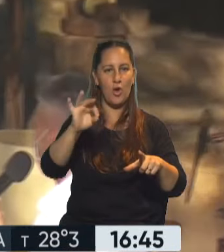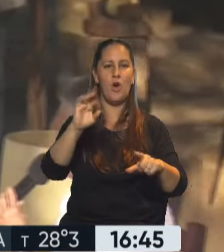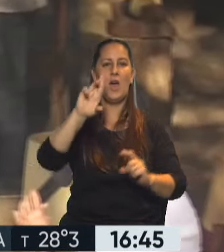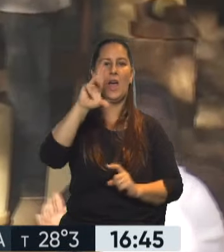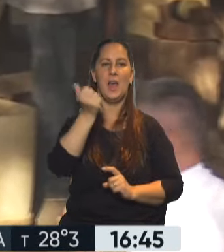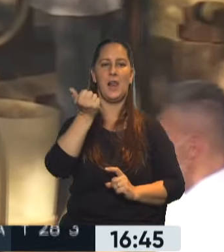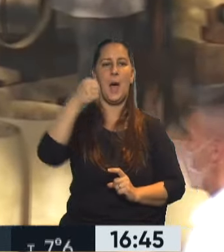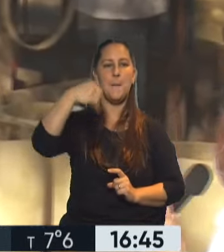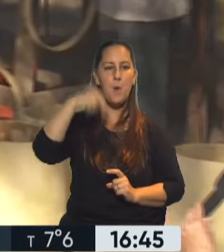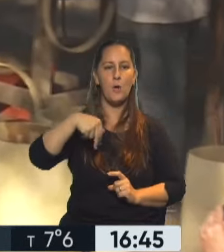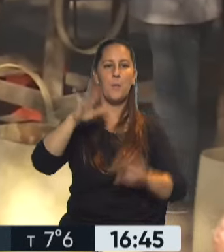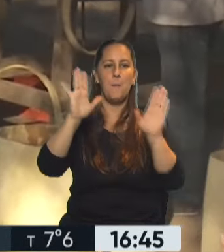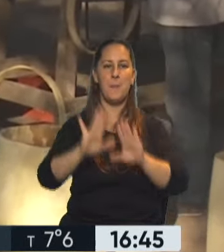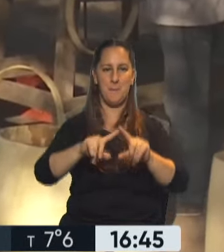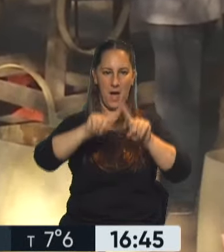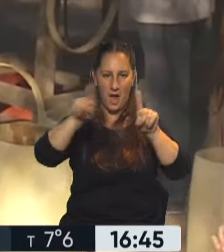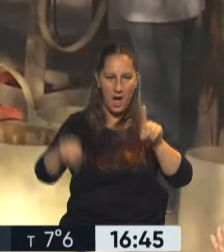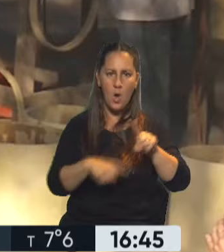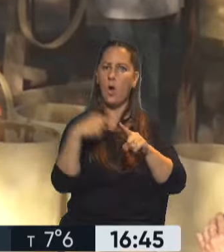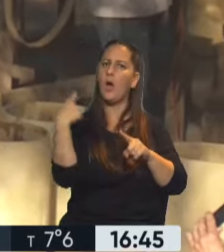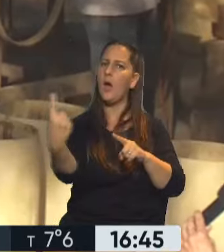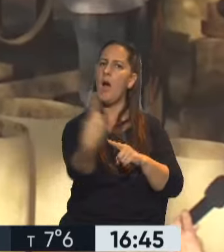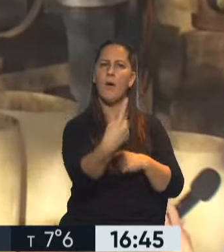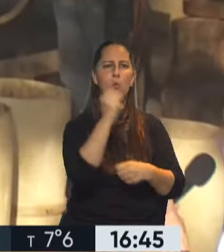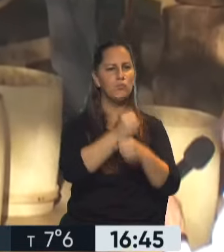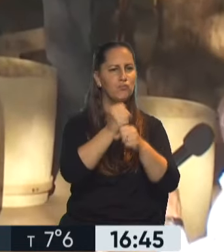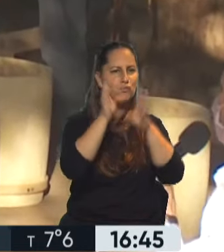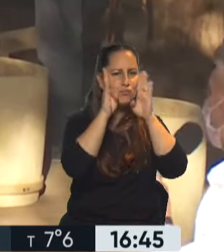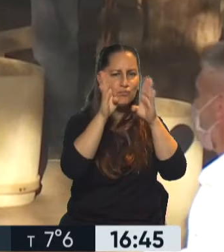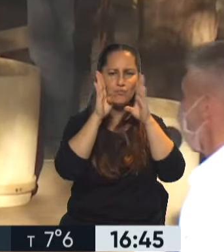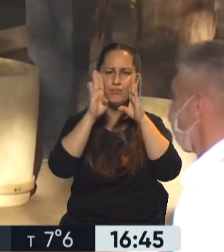Ramoncito que está haciendo los arillos. Cada uno tiene su función. Aquí está el negro